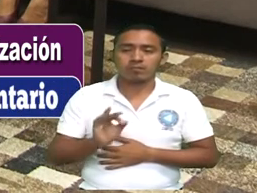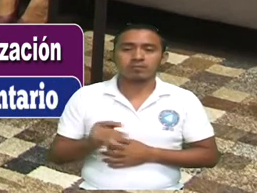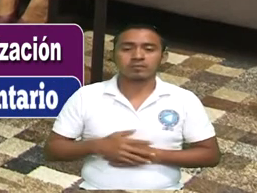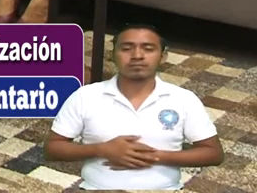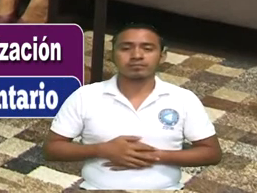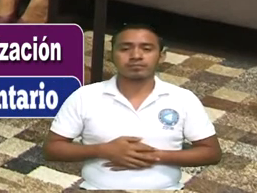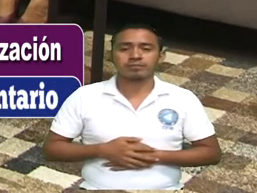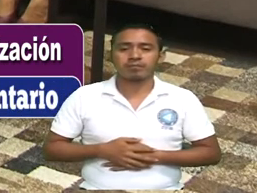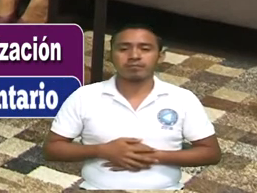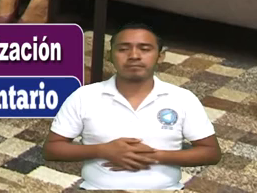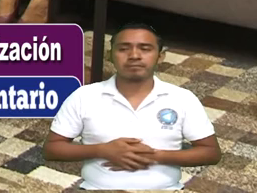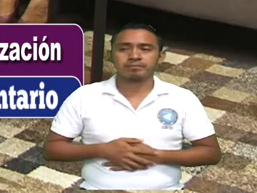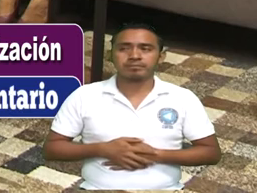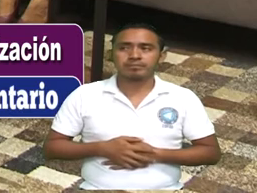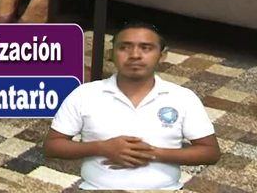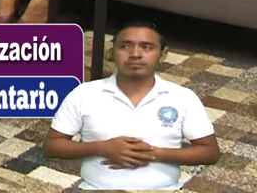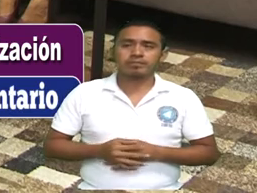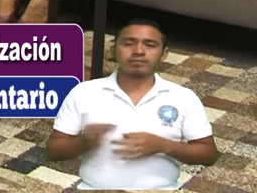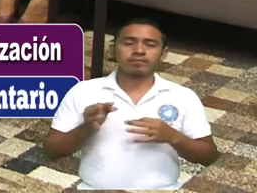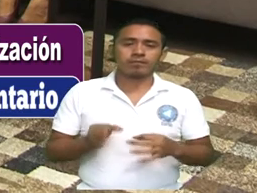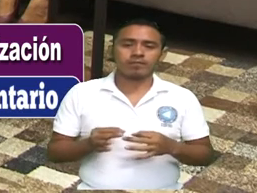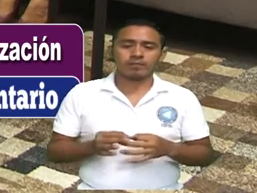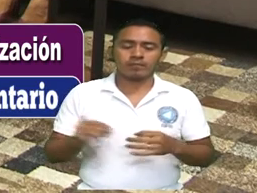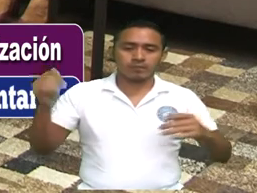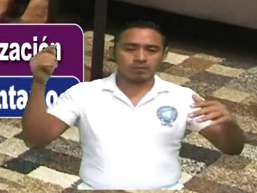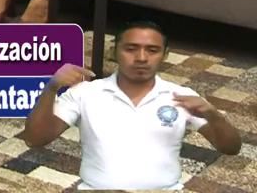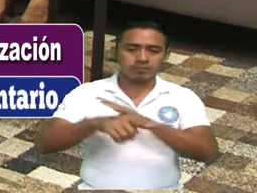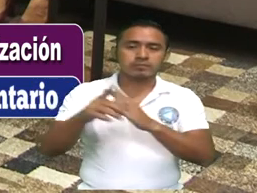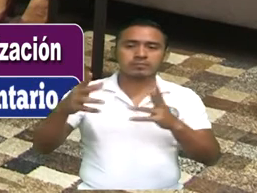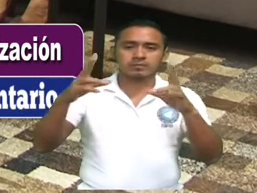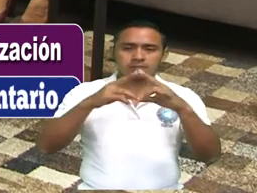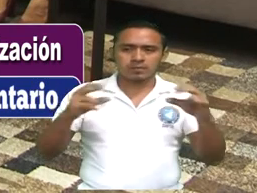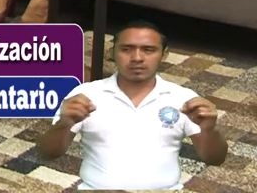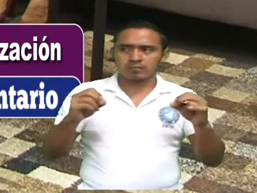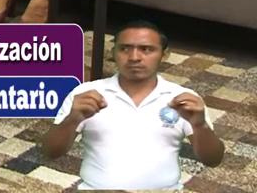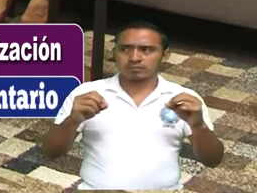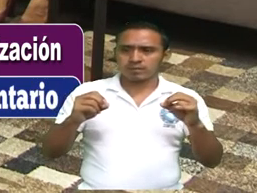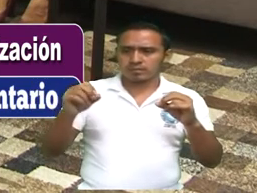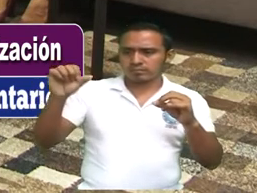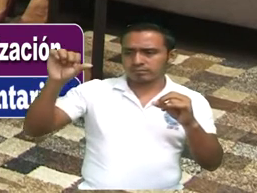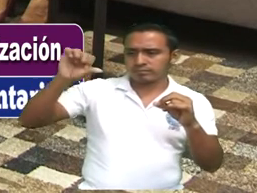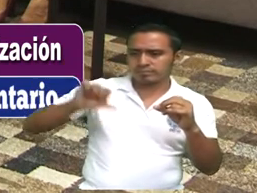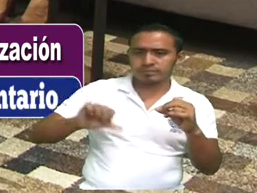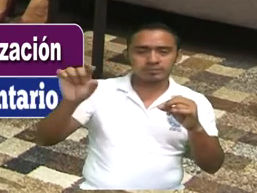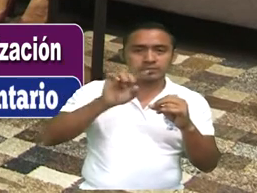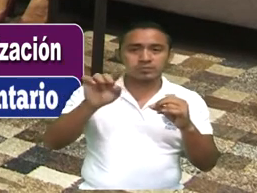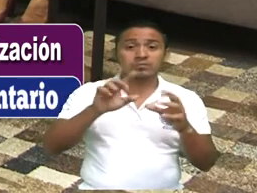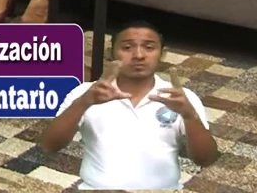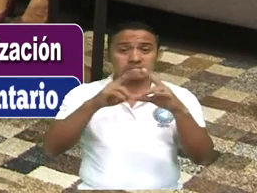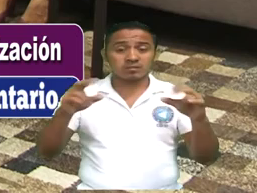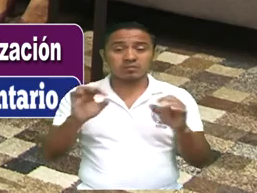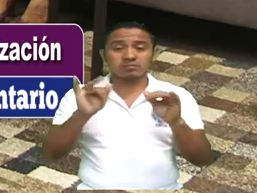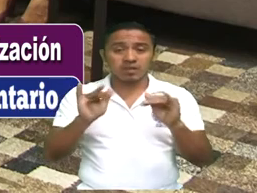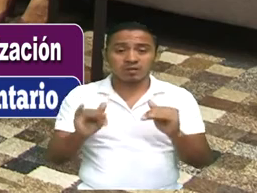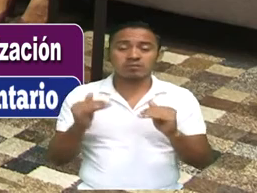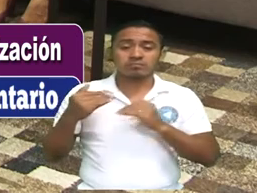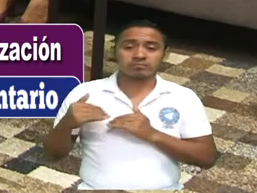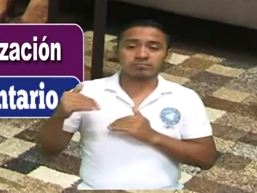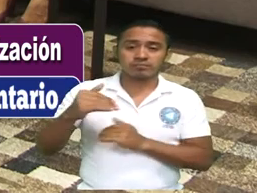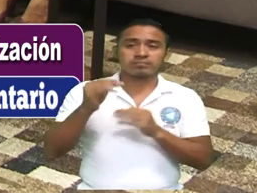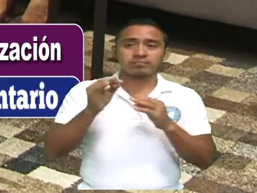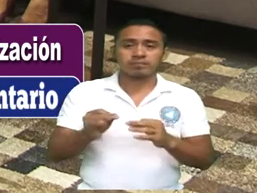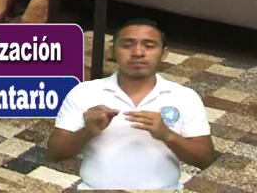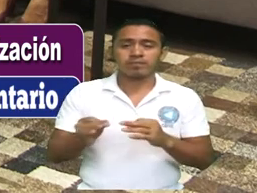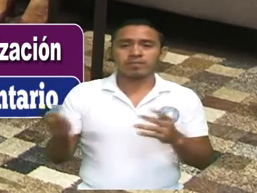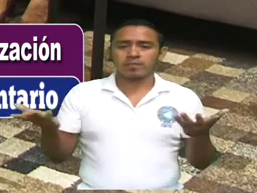alcance de esos retos, es que se ha venido. Nicaragua no está tan abajo de esos retos. Nicaragua ha tratado, ha